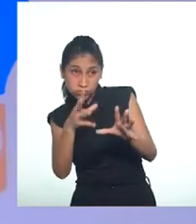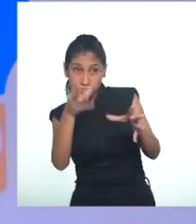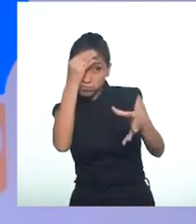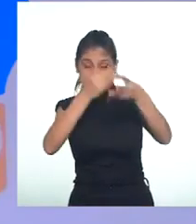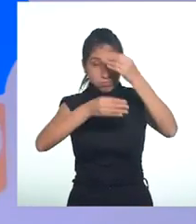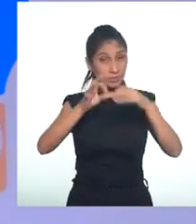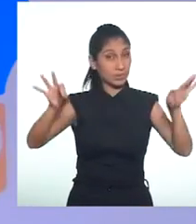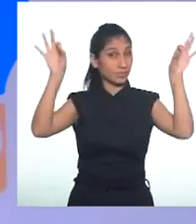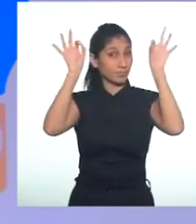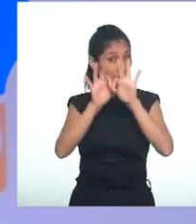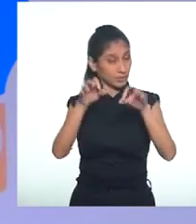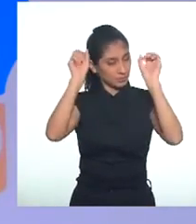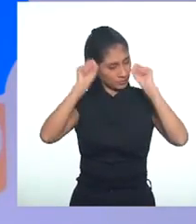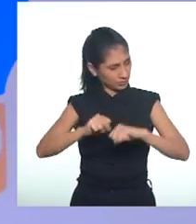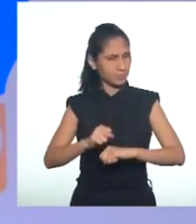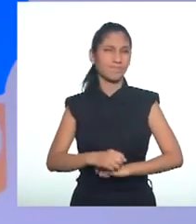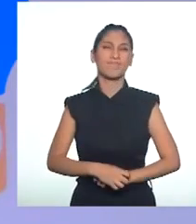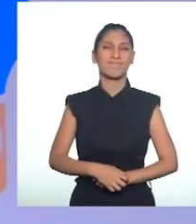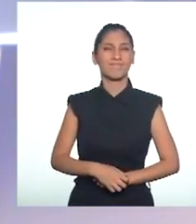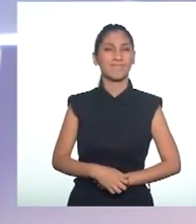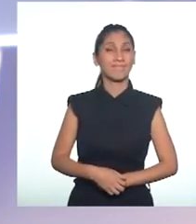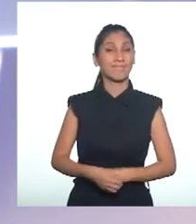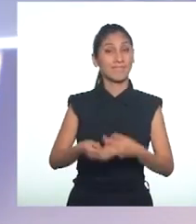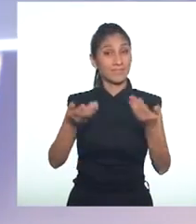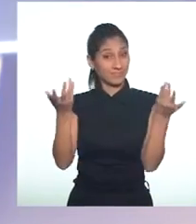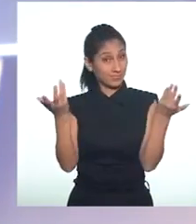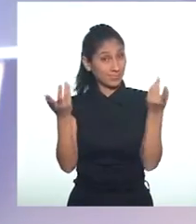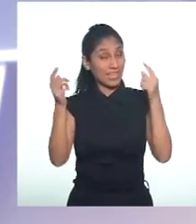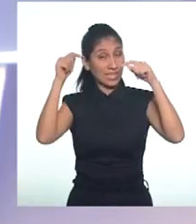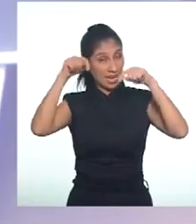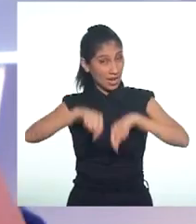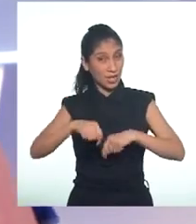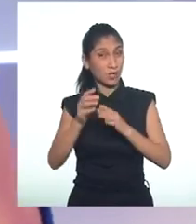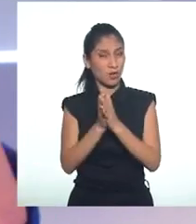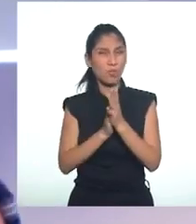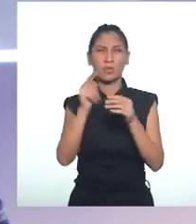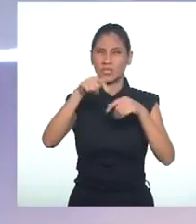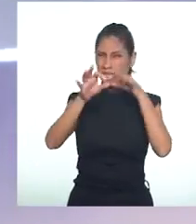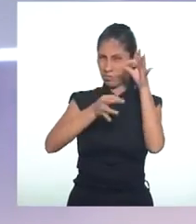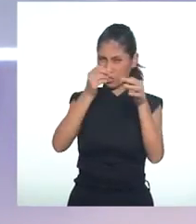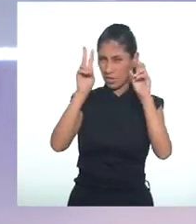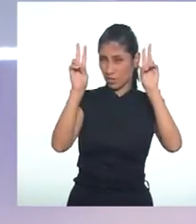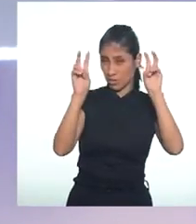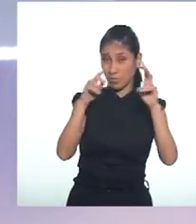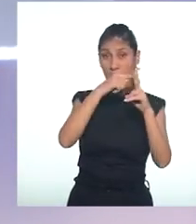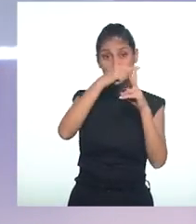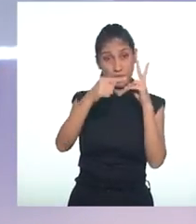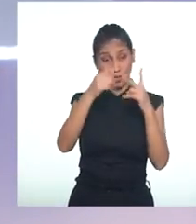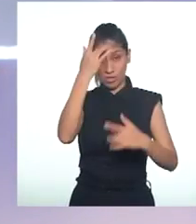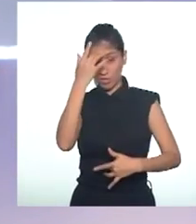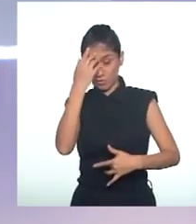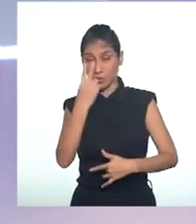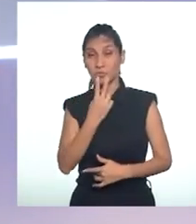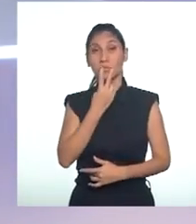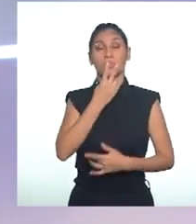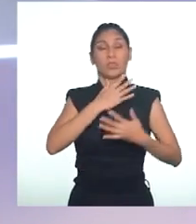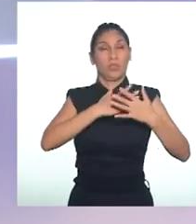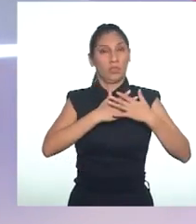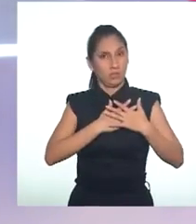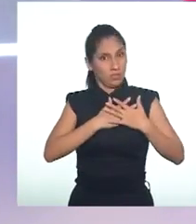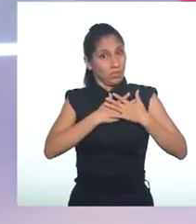respiratorio. ¡Claro que sí! ¡Cuente con ello! Esta vez hemos hablado de 2 enfermedades